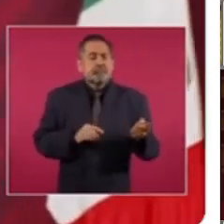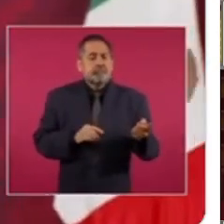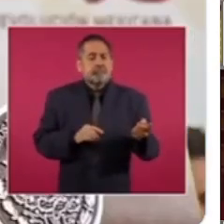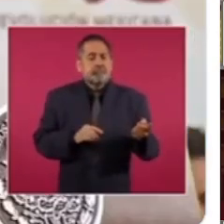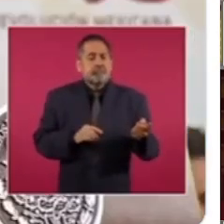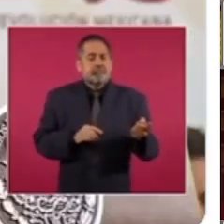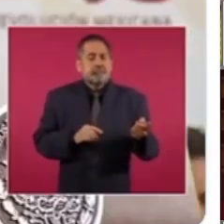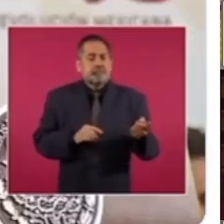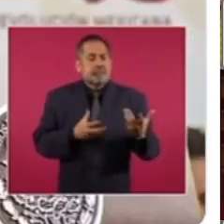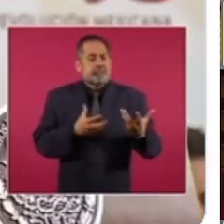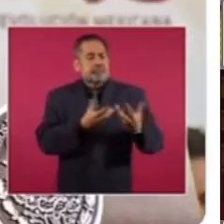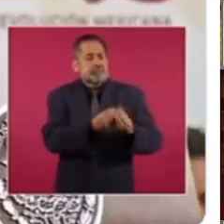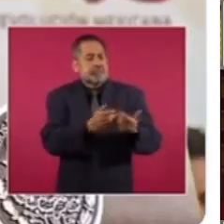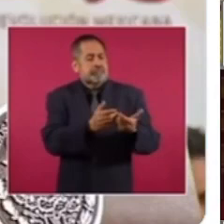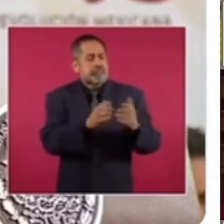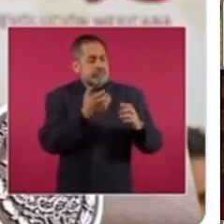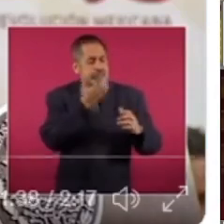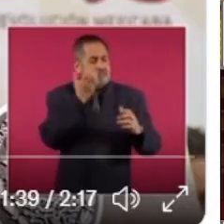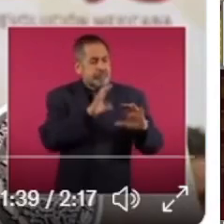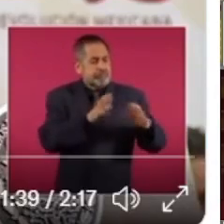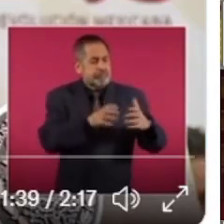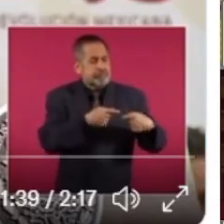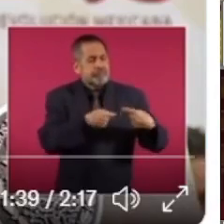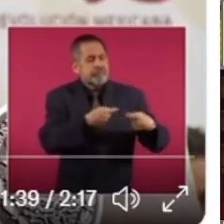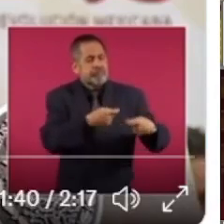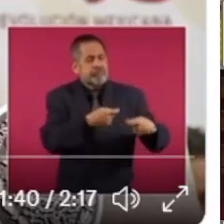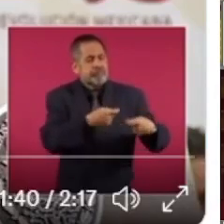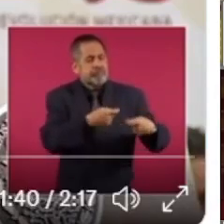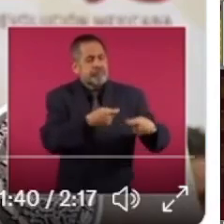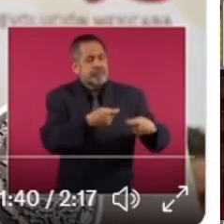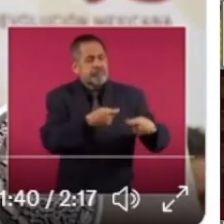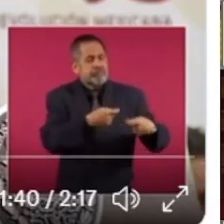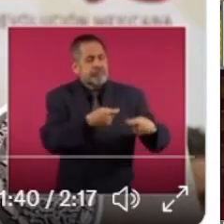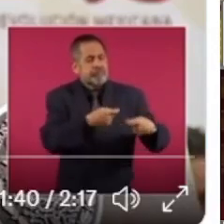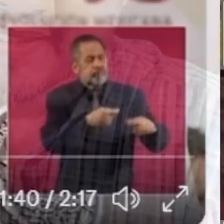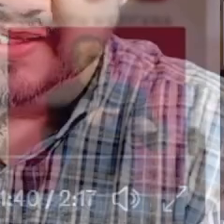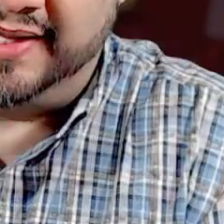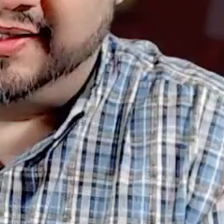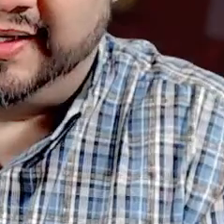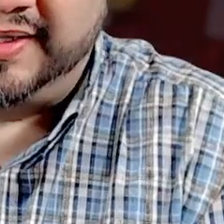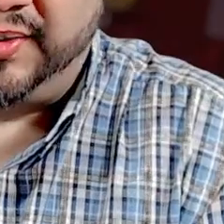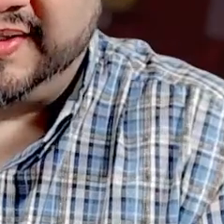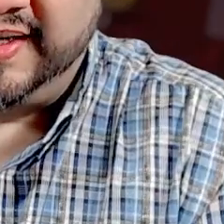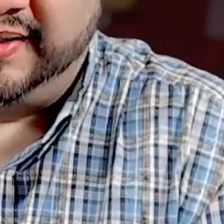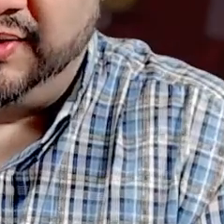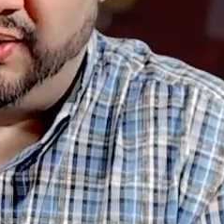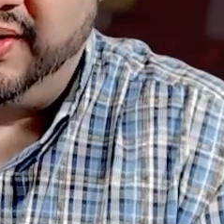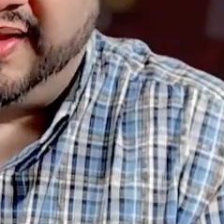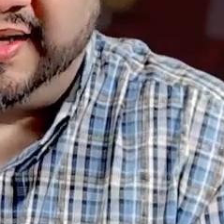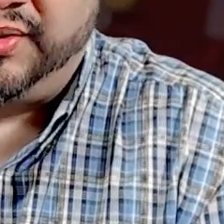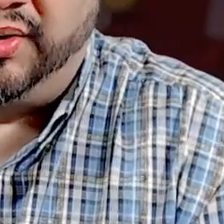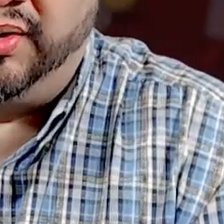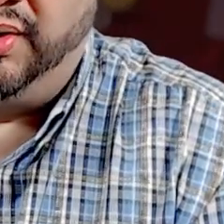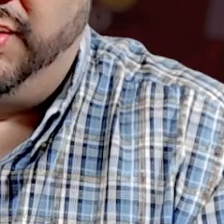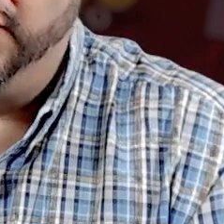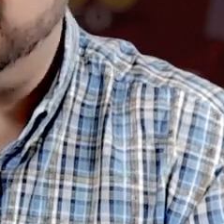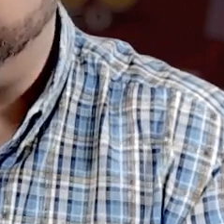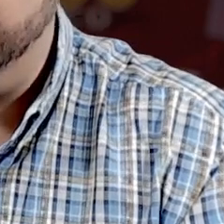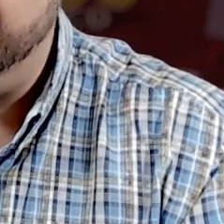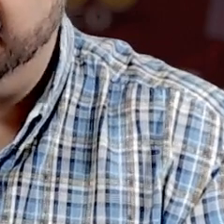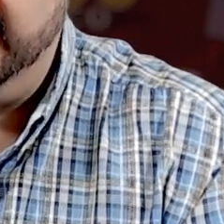de derecha o conservador en el país quedó claro lo que el presidente quiso decir no y de hecho